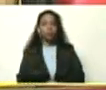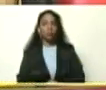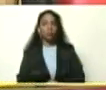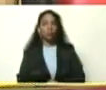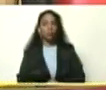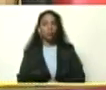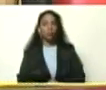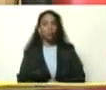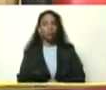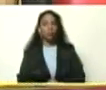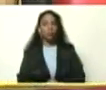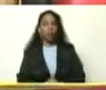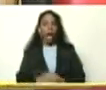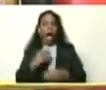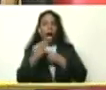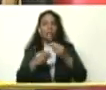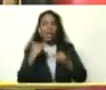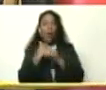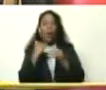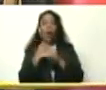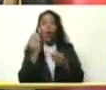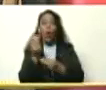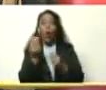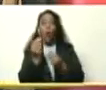un picante